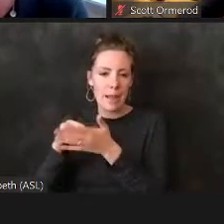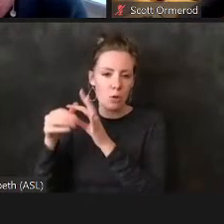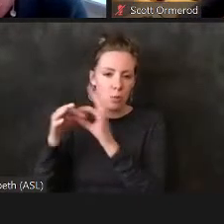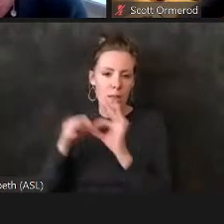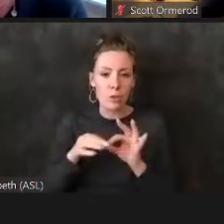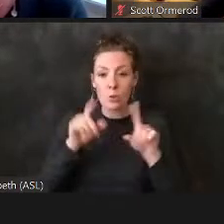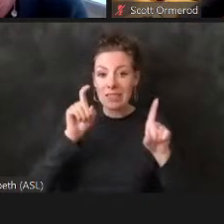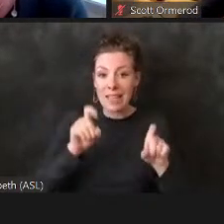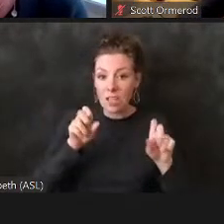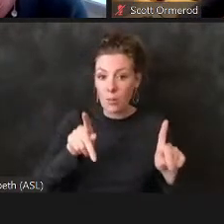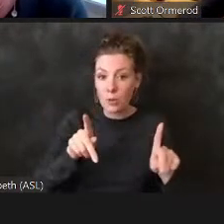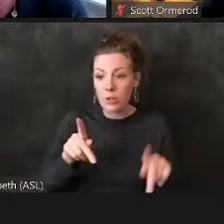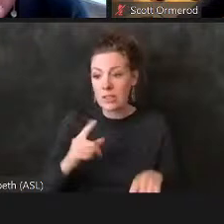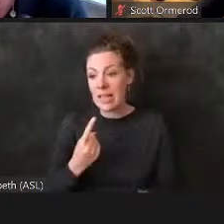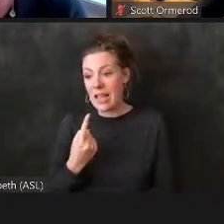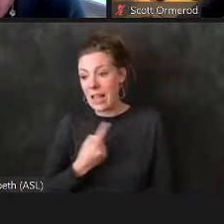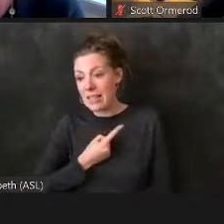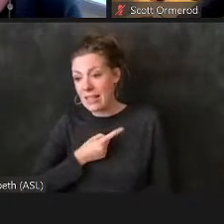También ha habido